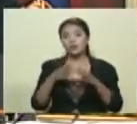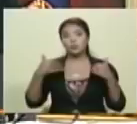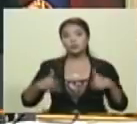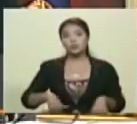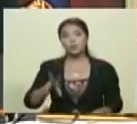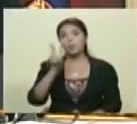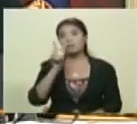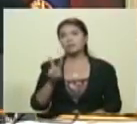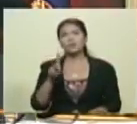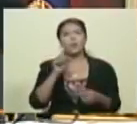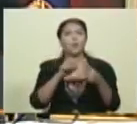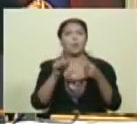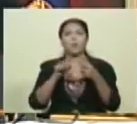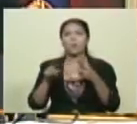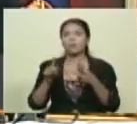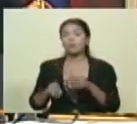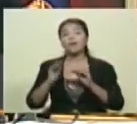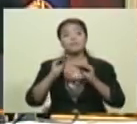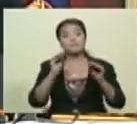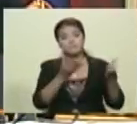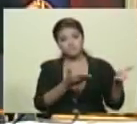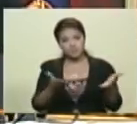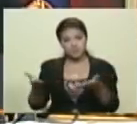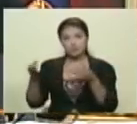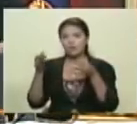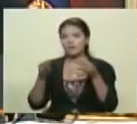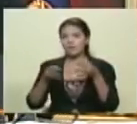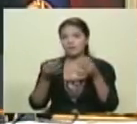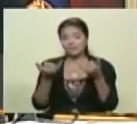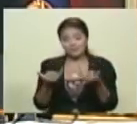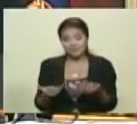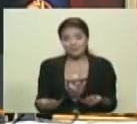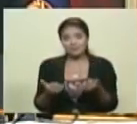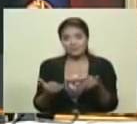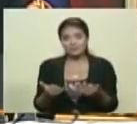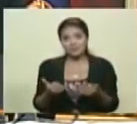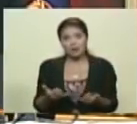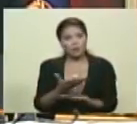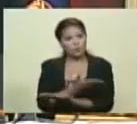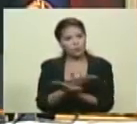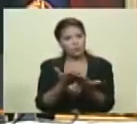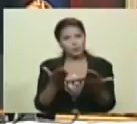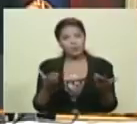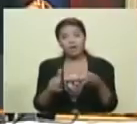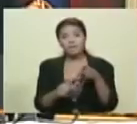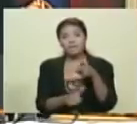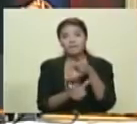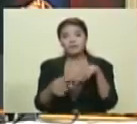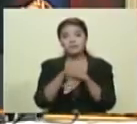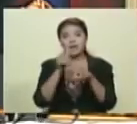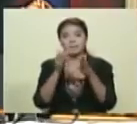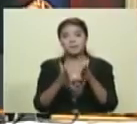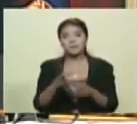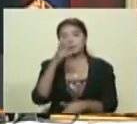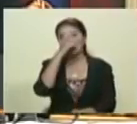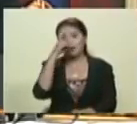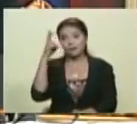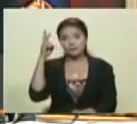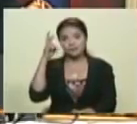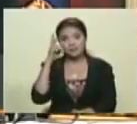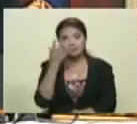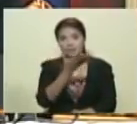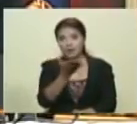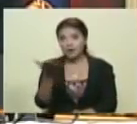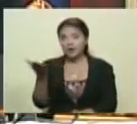y muchas otras cosas. Yo invito de verdad, desde ya, compañero viceministro, vicecancilleres,